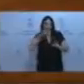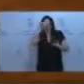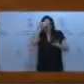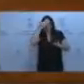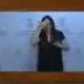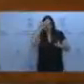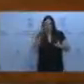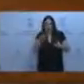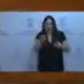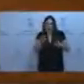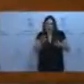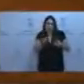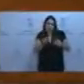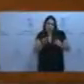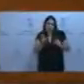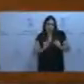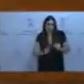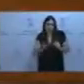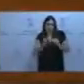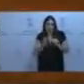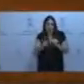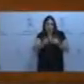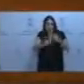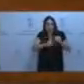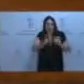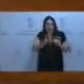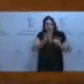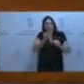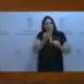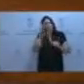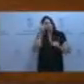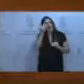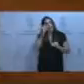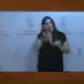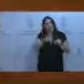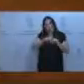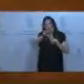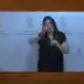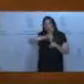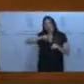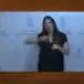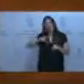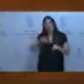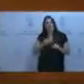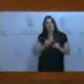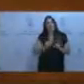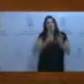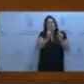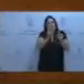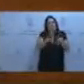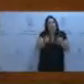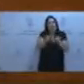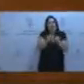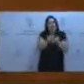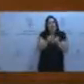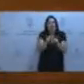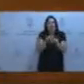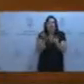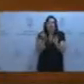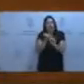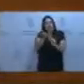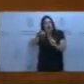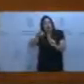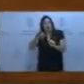Debe contemplar, como en otras comunidades, compatibilizar la licencia con el ejercicio de otra actividad, favoreciendo así la contratación